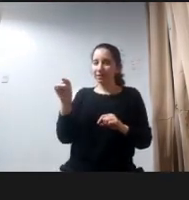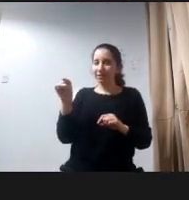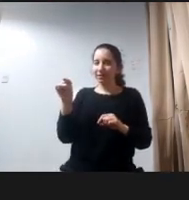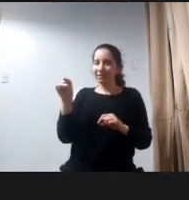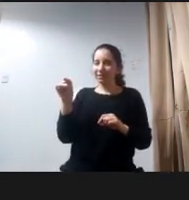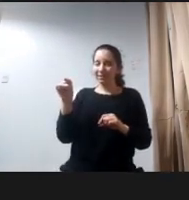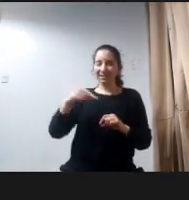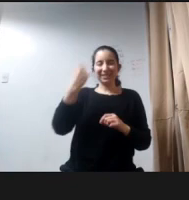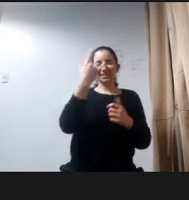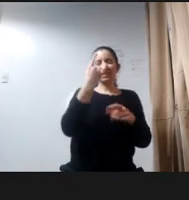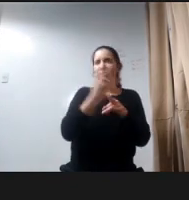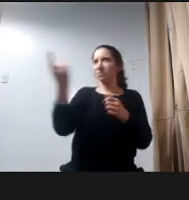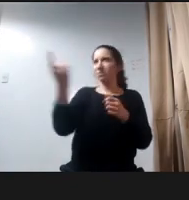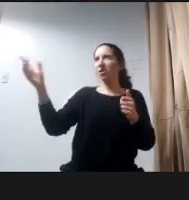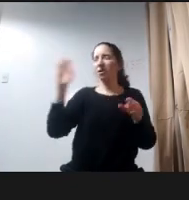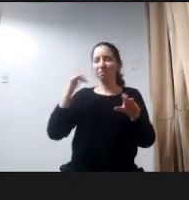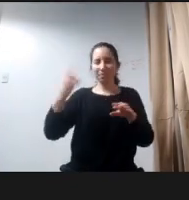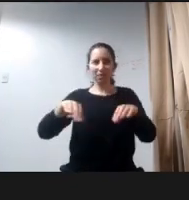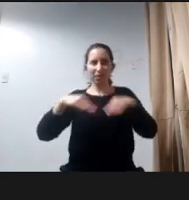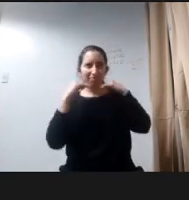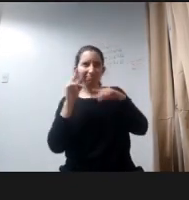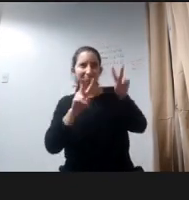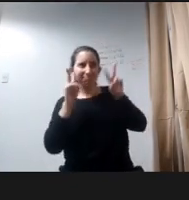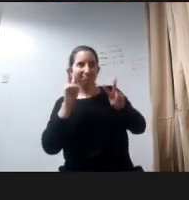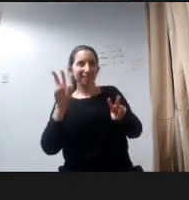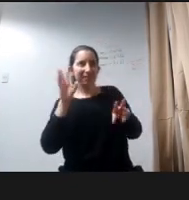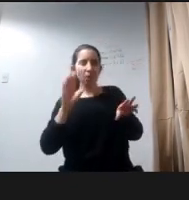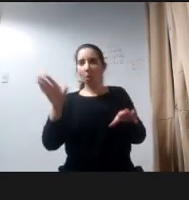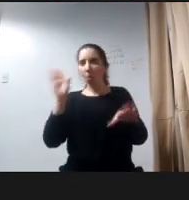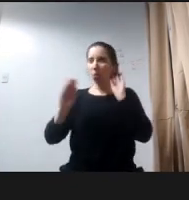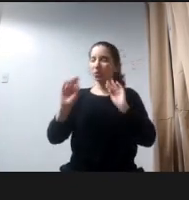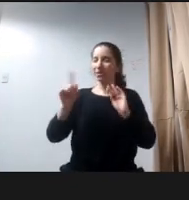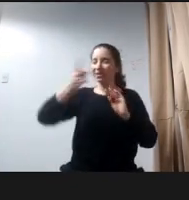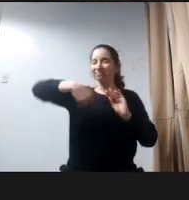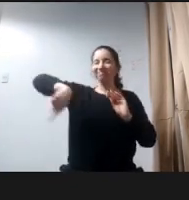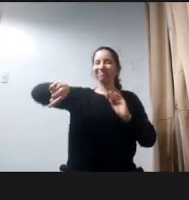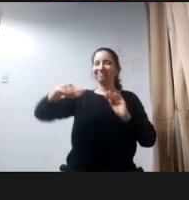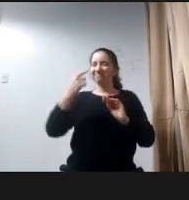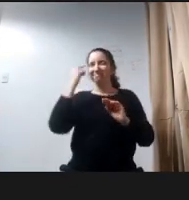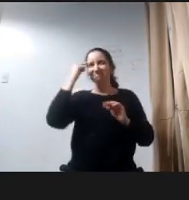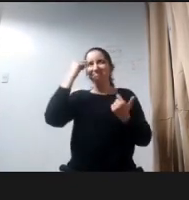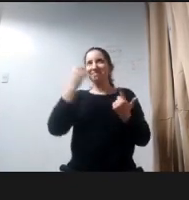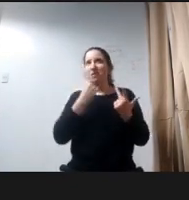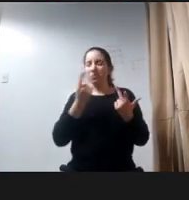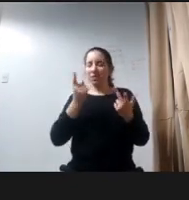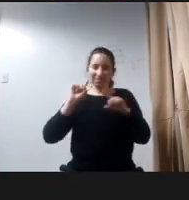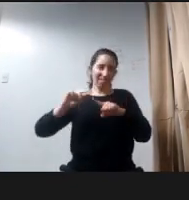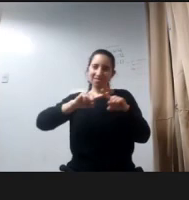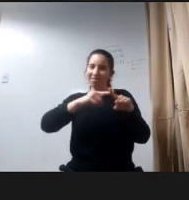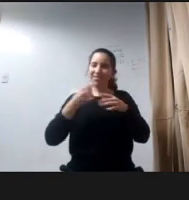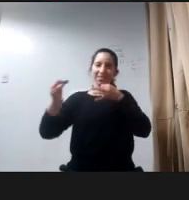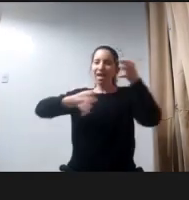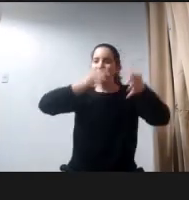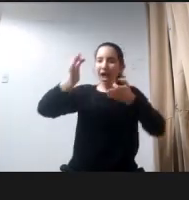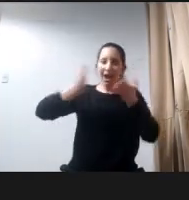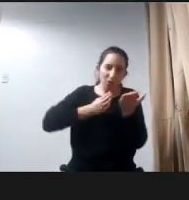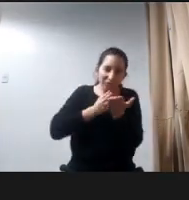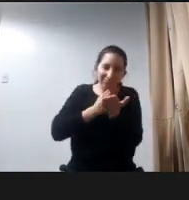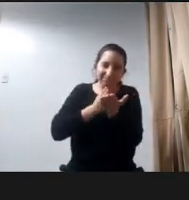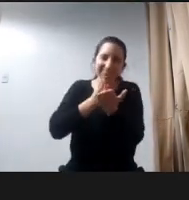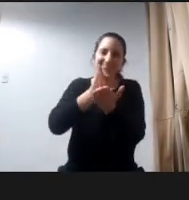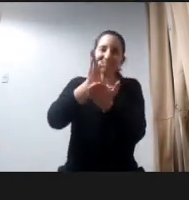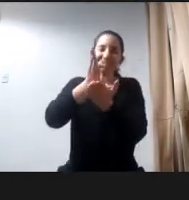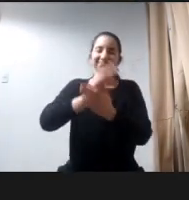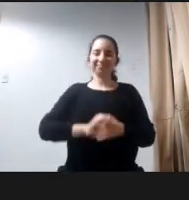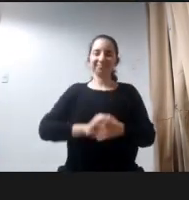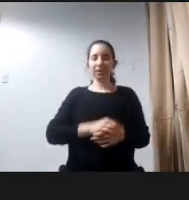esta charla les quedarán muchísimas preguntas. Lo importante es que podamos seguir el diálogo. Se seguirá,